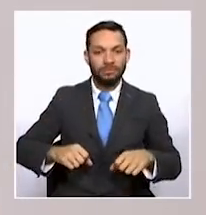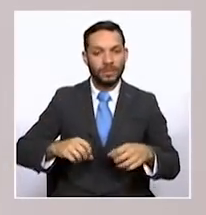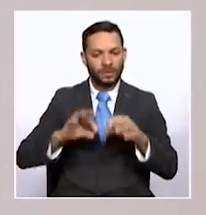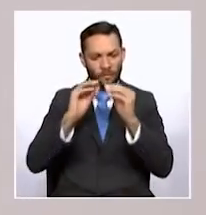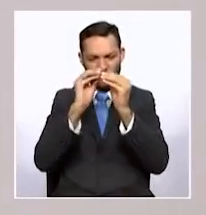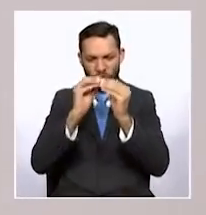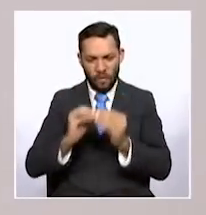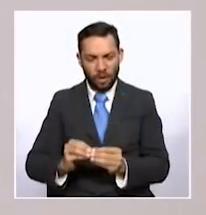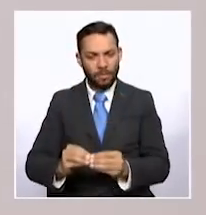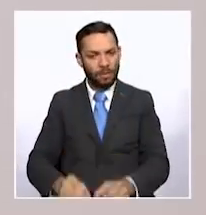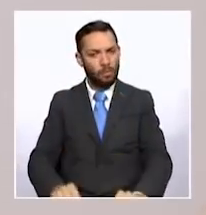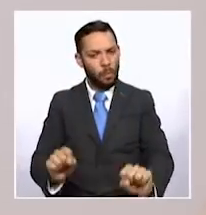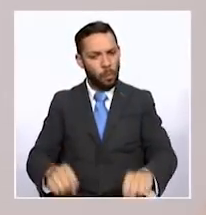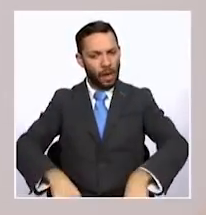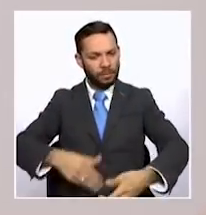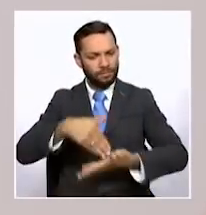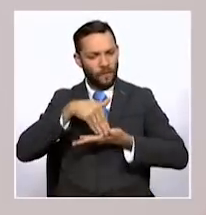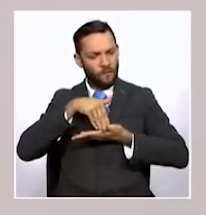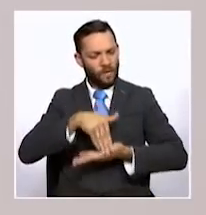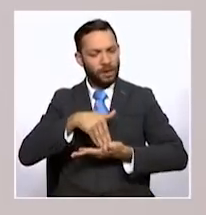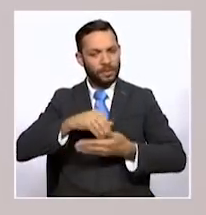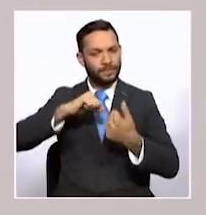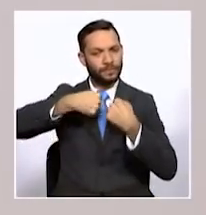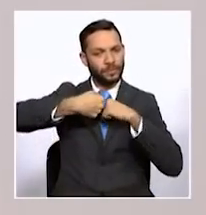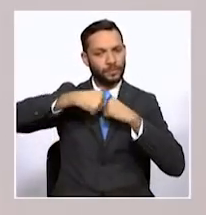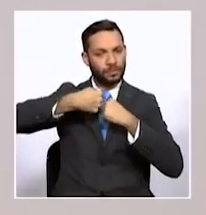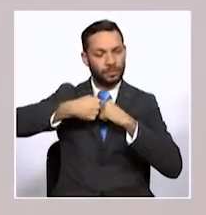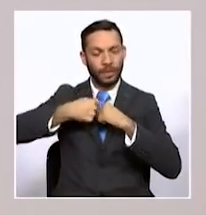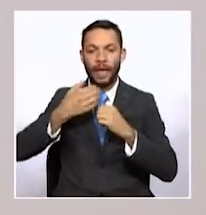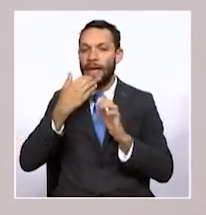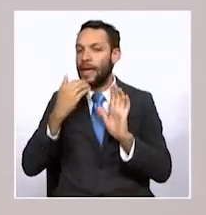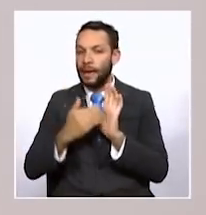la estabilidad a la rodilla per se, porque donde la rodilla no tuviera estos